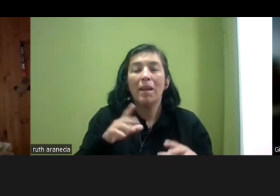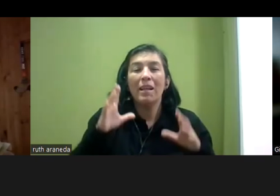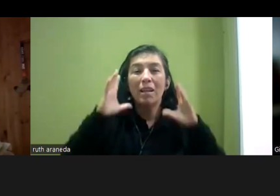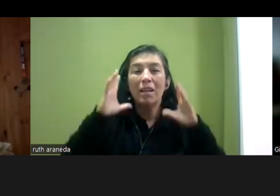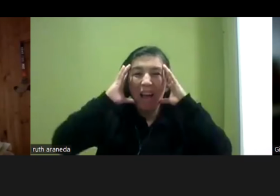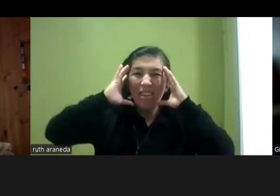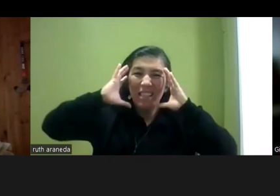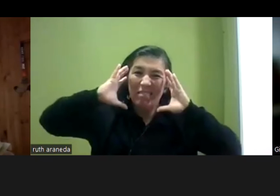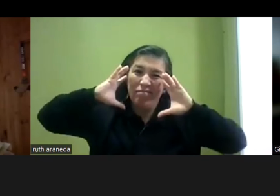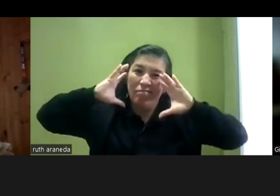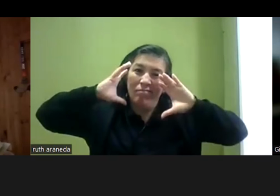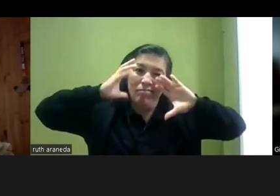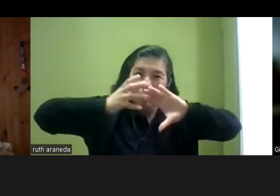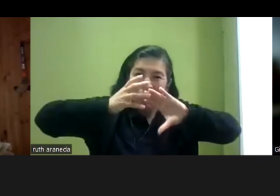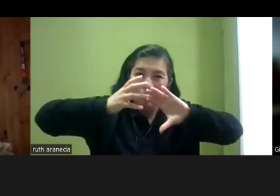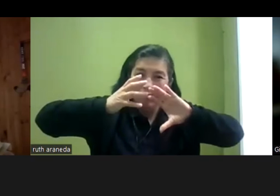cráneos,